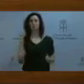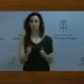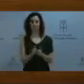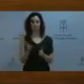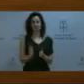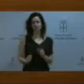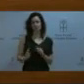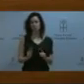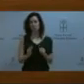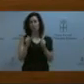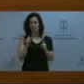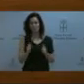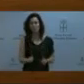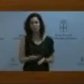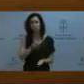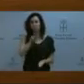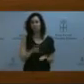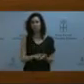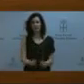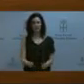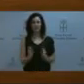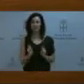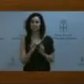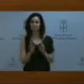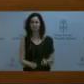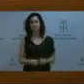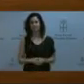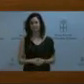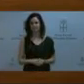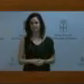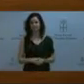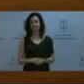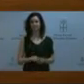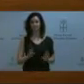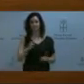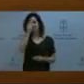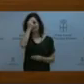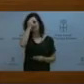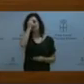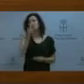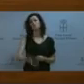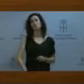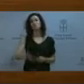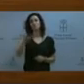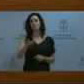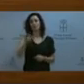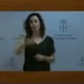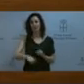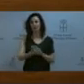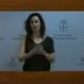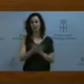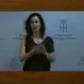o su acreditación profesional generan aún muchas dudas. Nos parece fundamental que todo esto se trate, se traslade